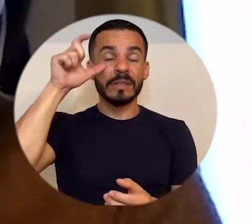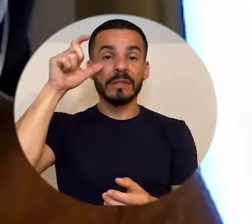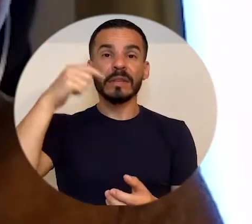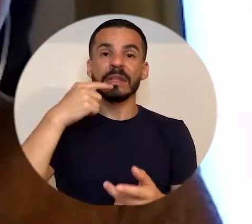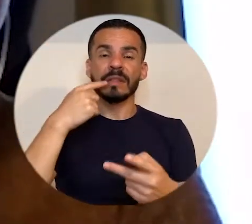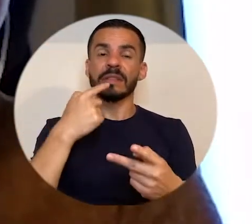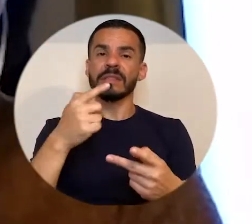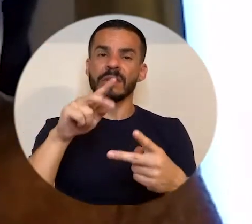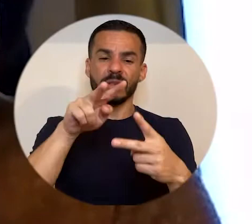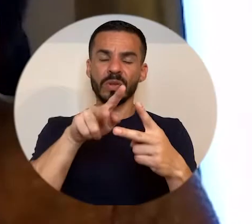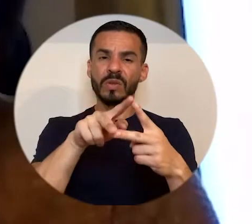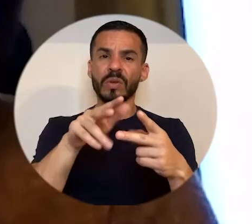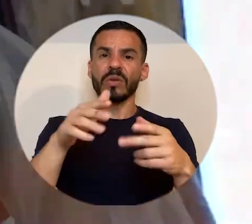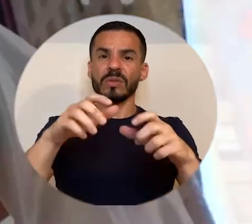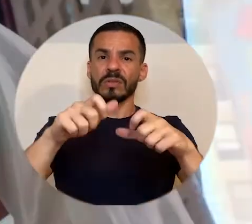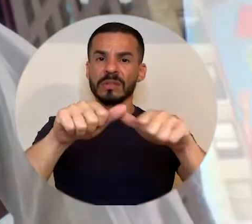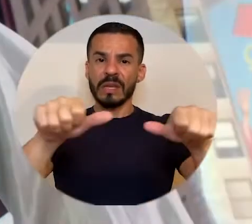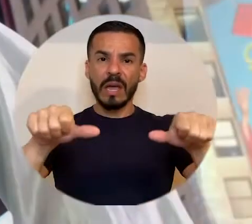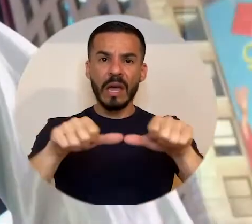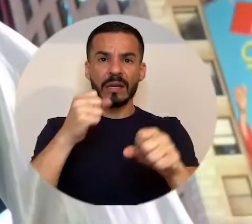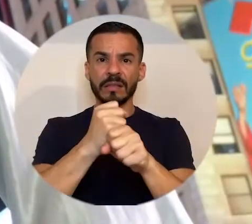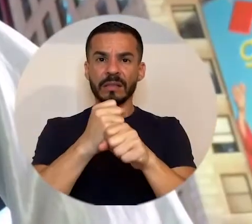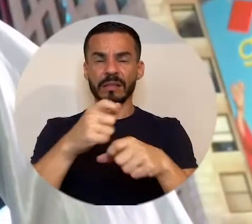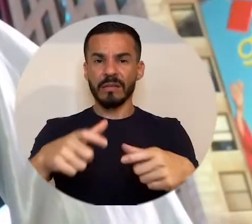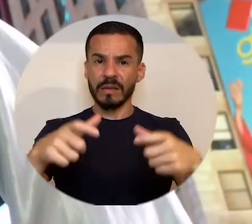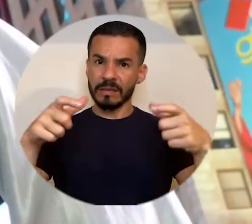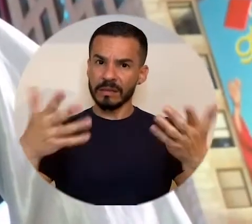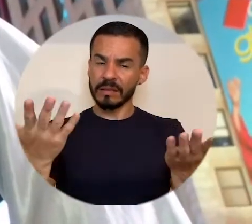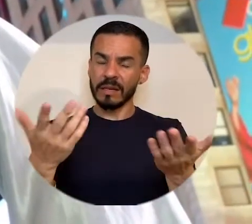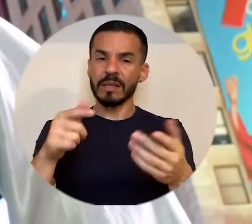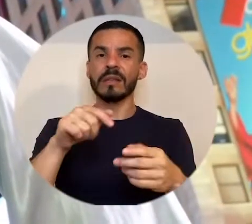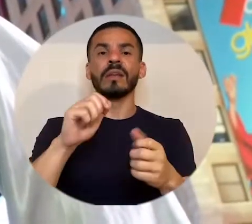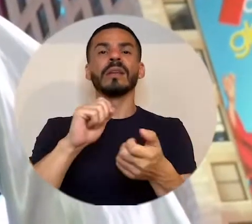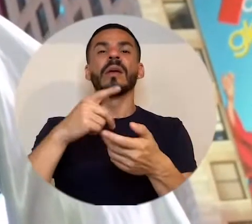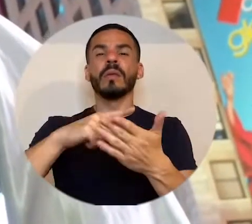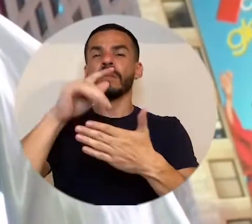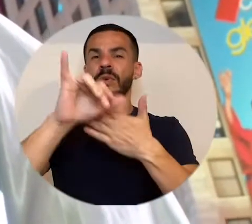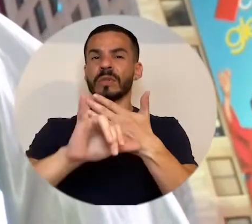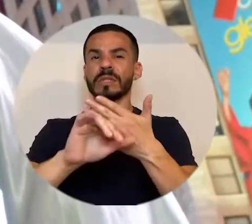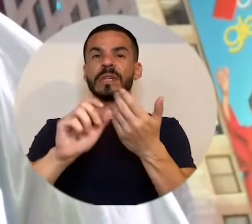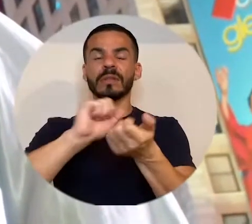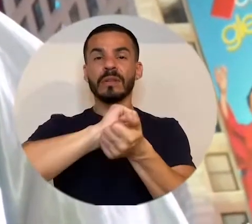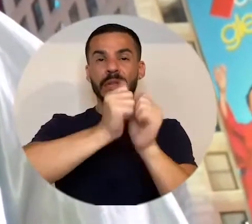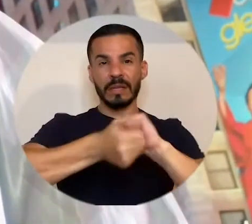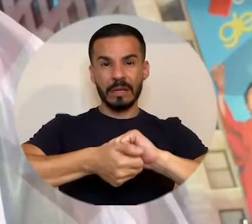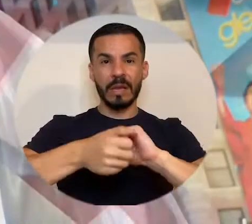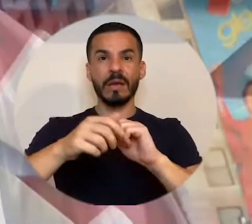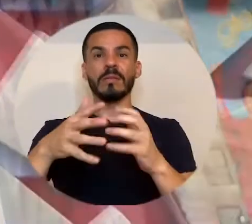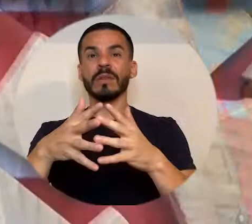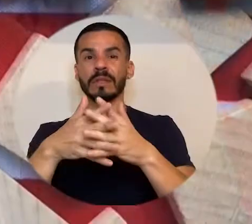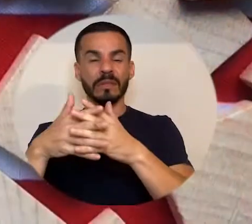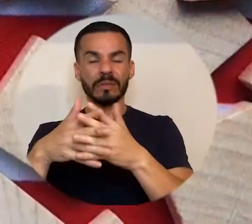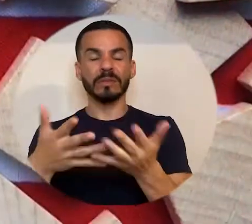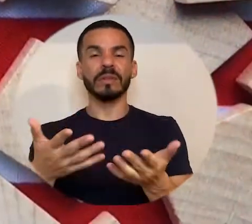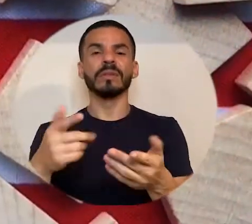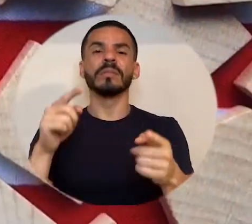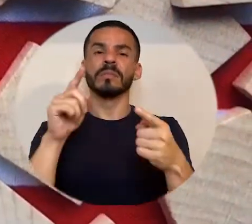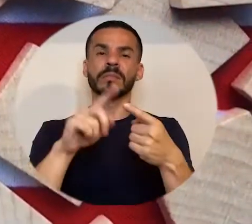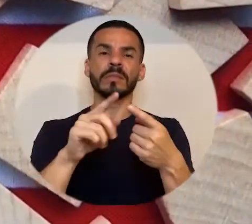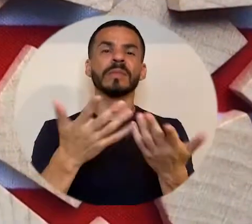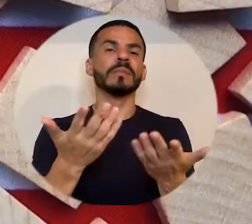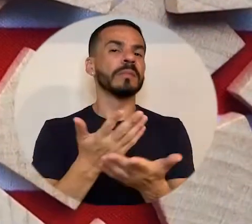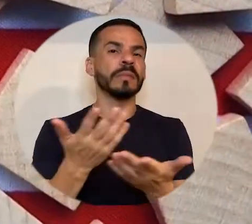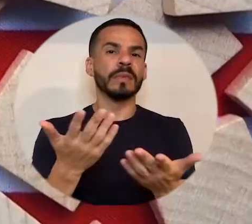Biden menciona dos grandes áreas de trabajo en este proyecto de reposicionamiento de los Estados Unidos y tiene que